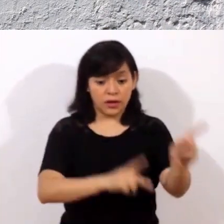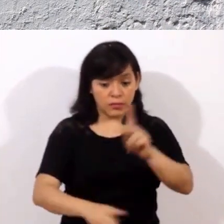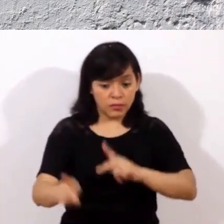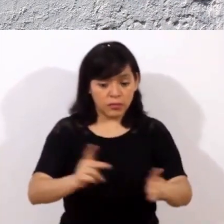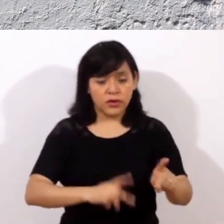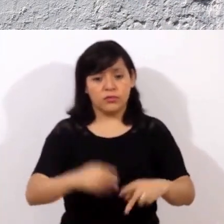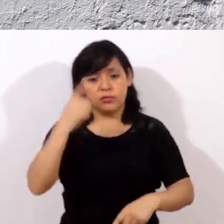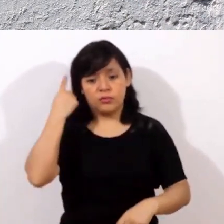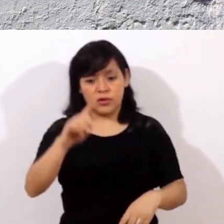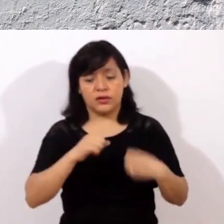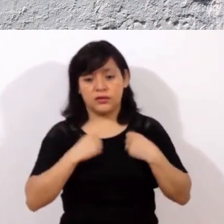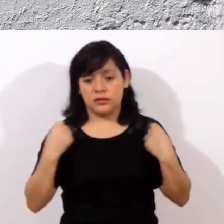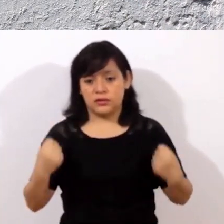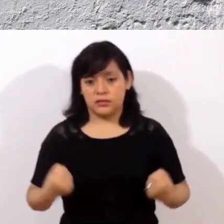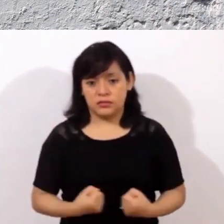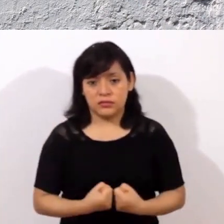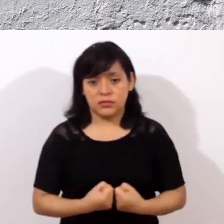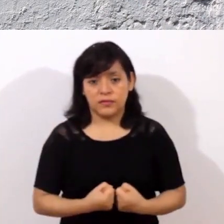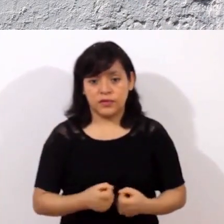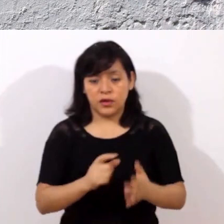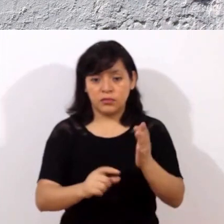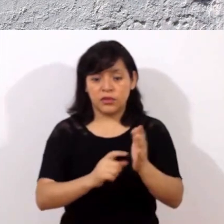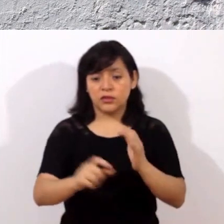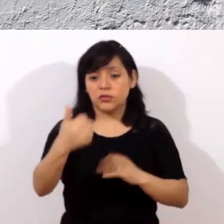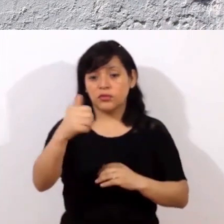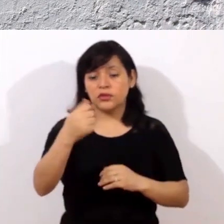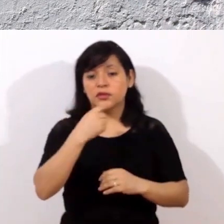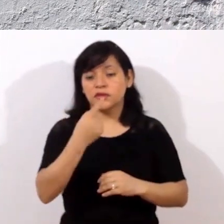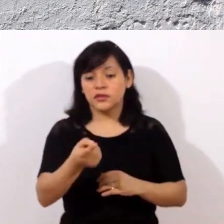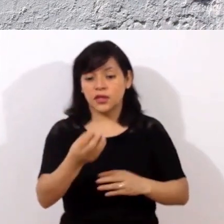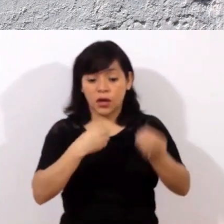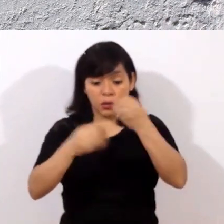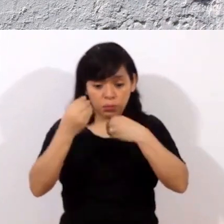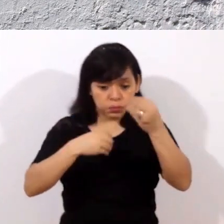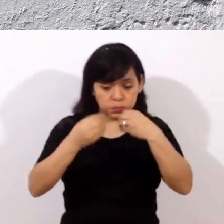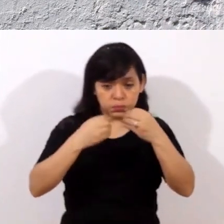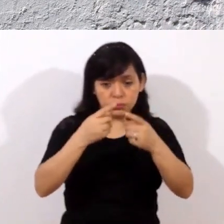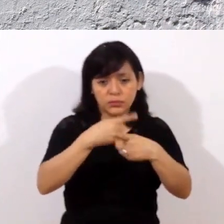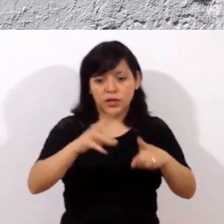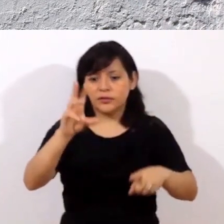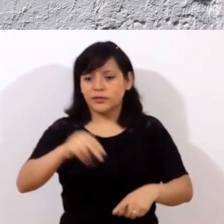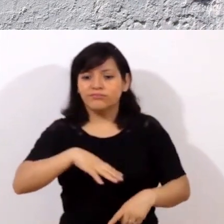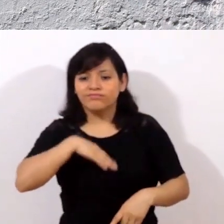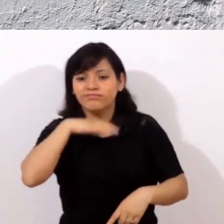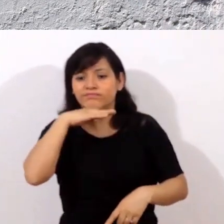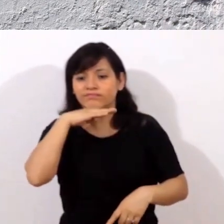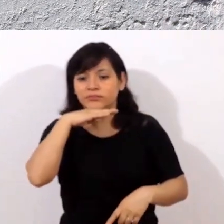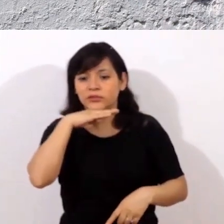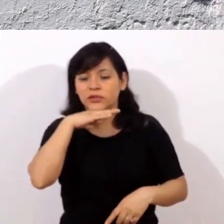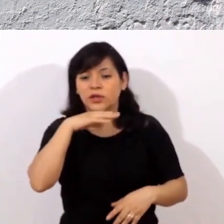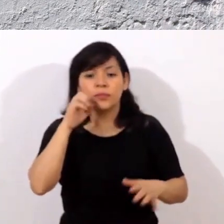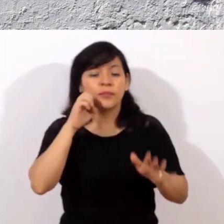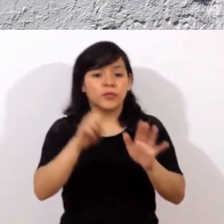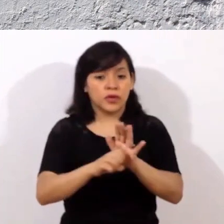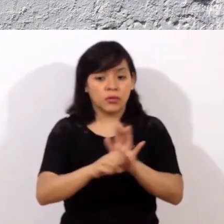El versículo 10 dicen, comerán pero no se saciarán. Está hablando de banquetes. Bueno, los banquetes que se ofrecían en aquel tiempo a